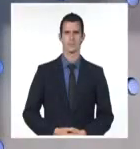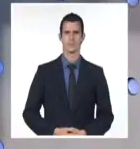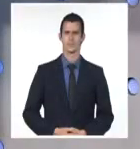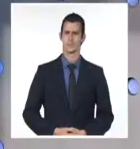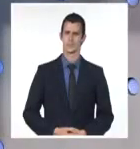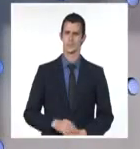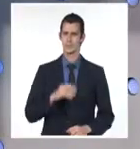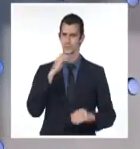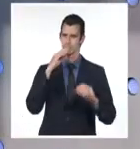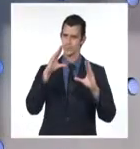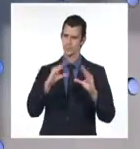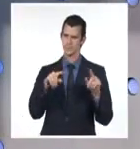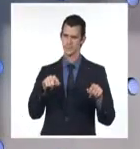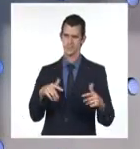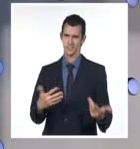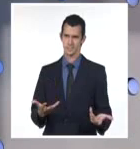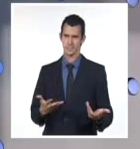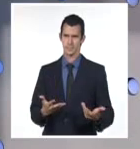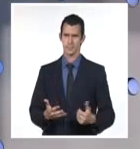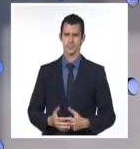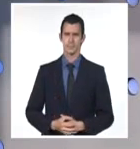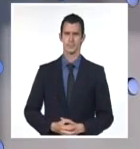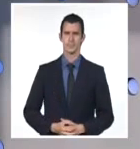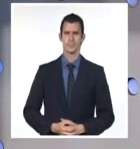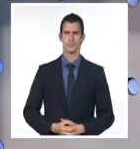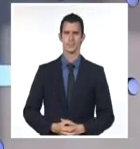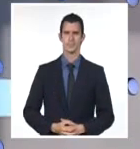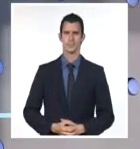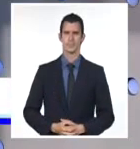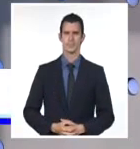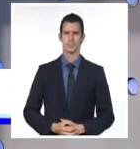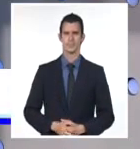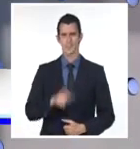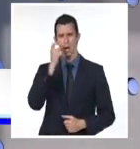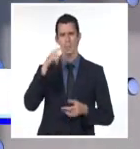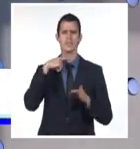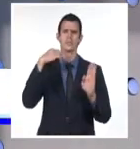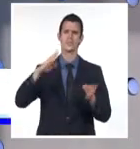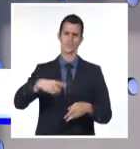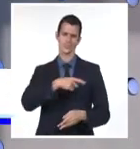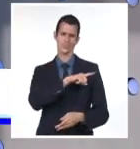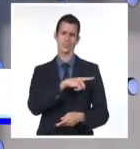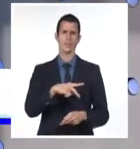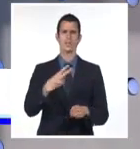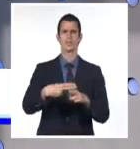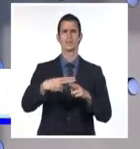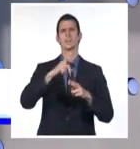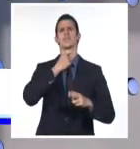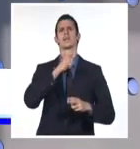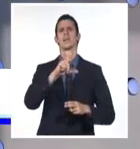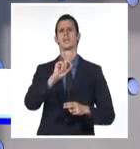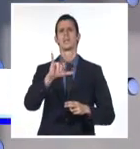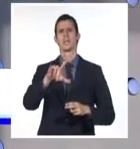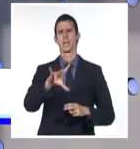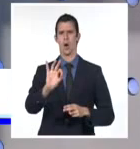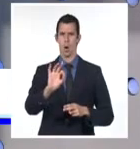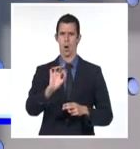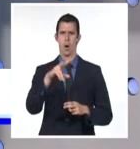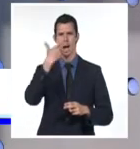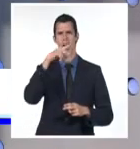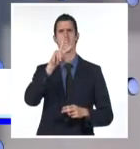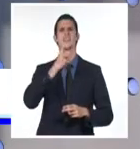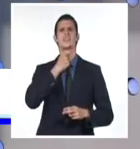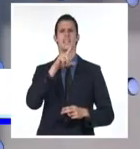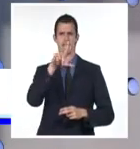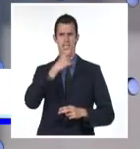Buenas noches. Hoy se le rindió tributo al dibujante y caricaturista Cecilio Avilés. La sede de la UPEC recibió a familiares, colegas